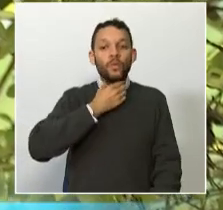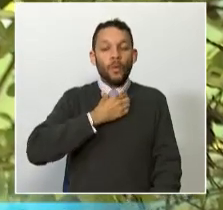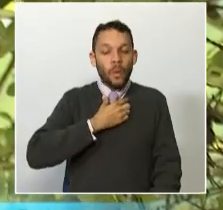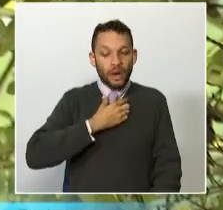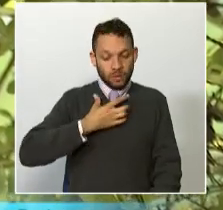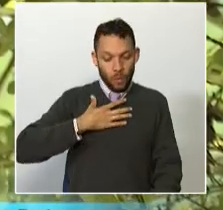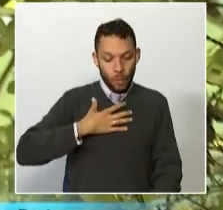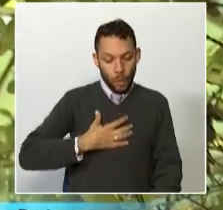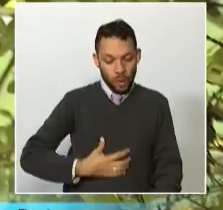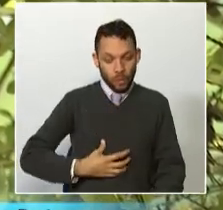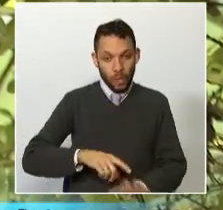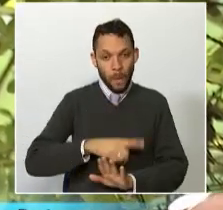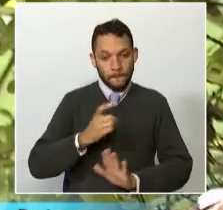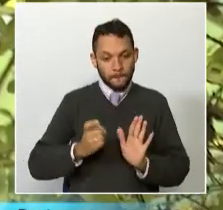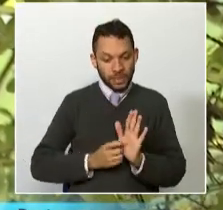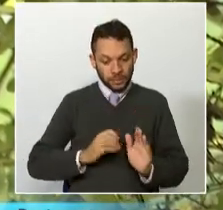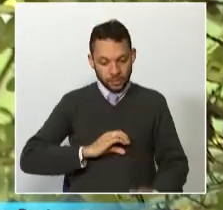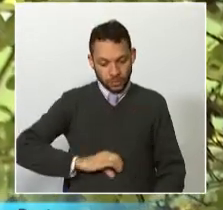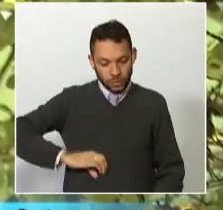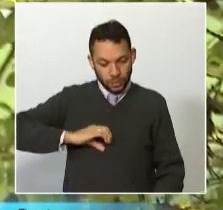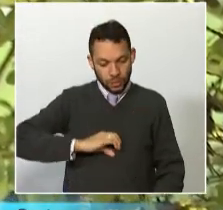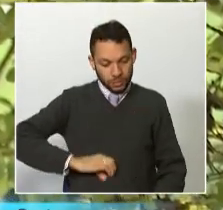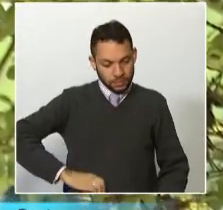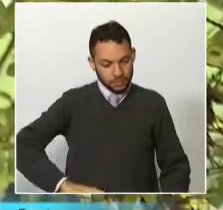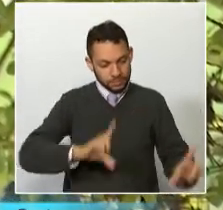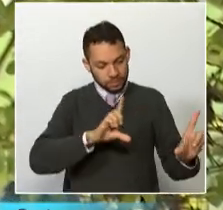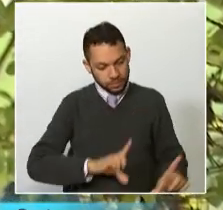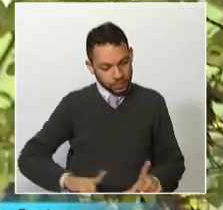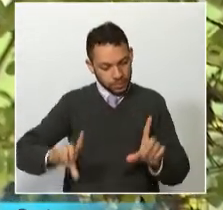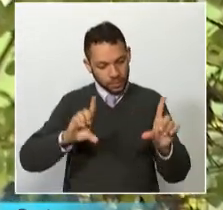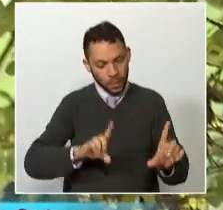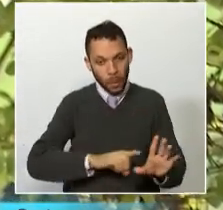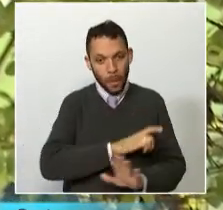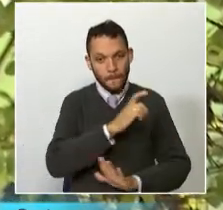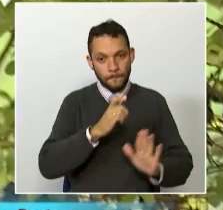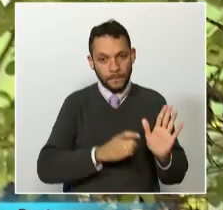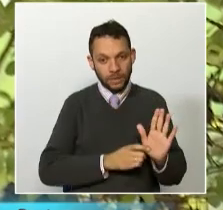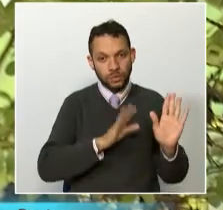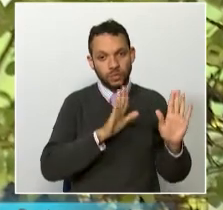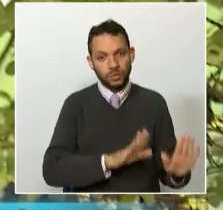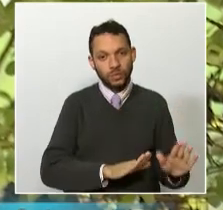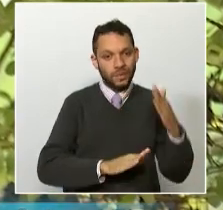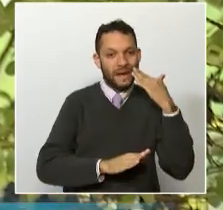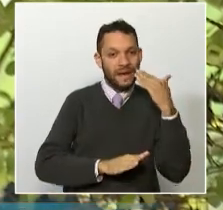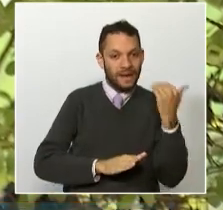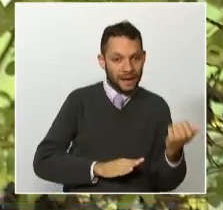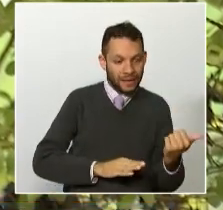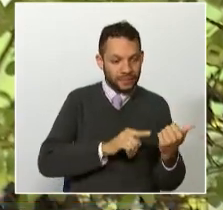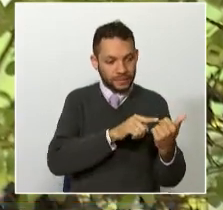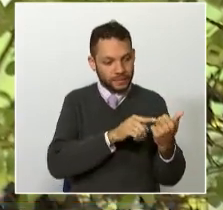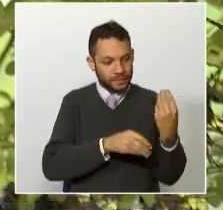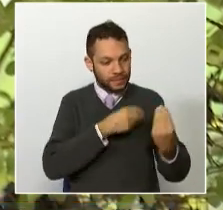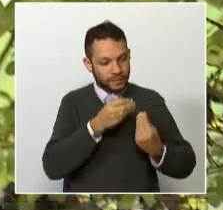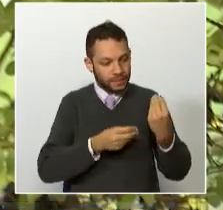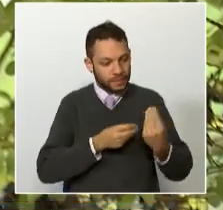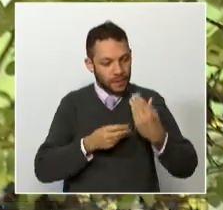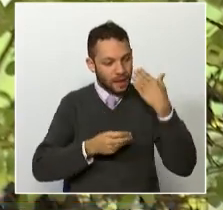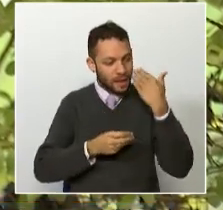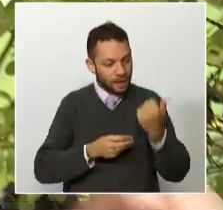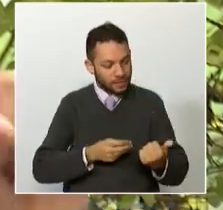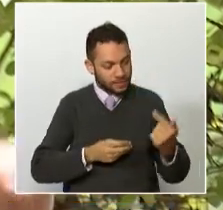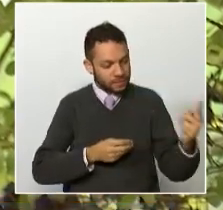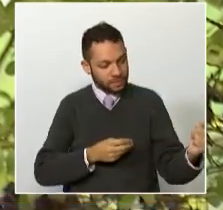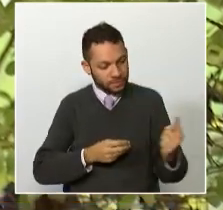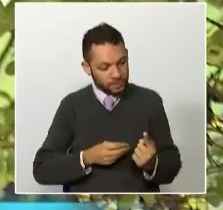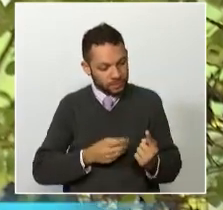genitales. Siempre hacemos un barrido ecográfico total. Y a las mujeres También les sugerimos que pasen por ginecología